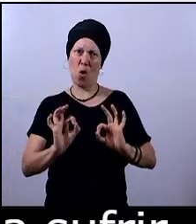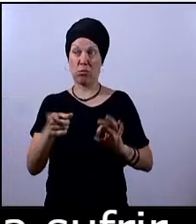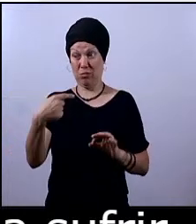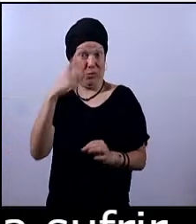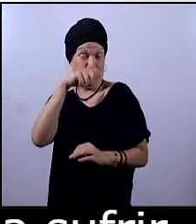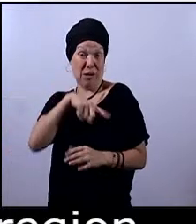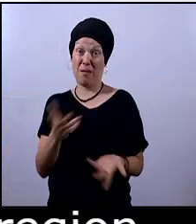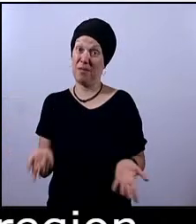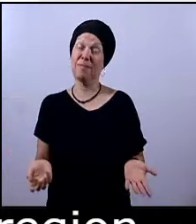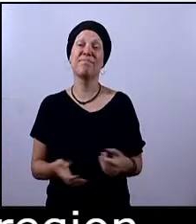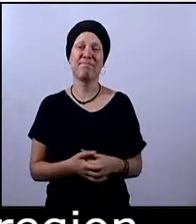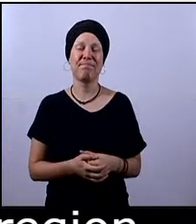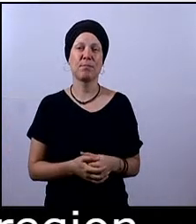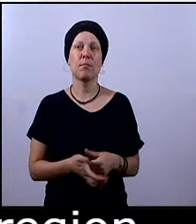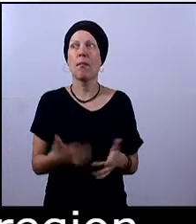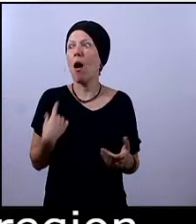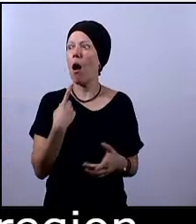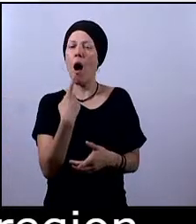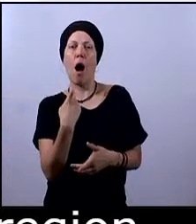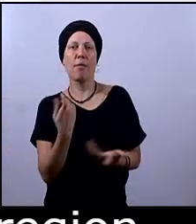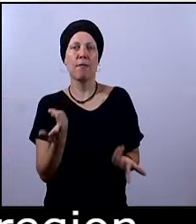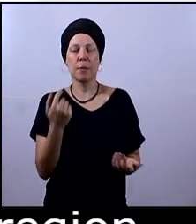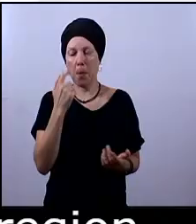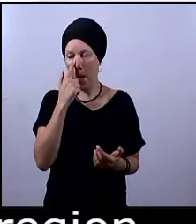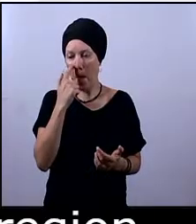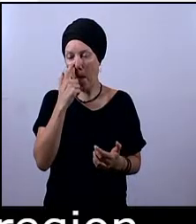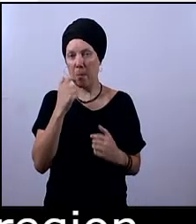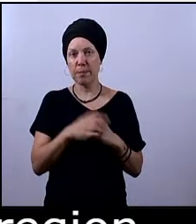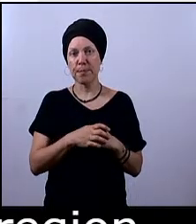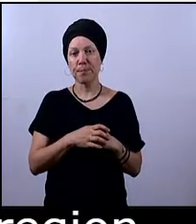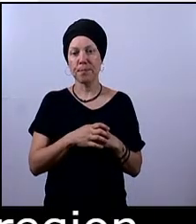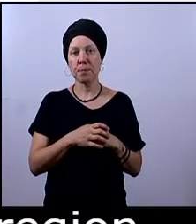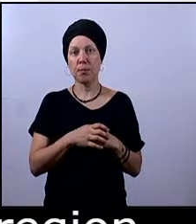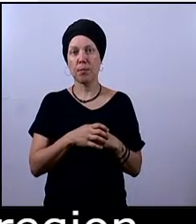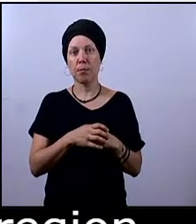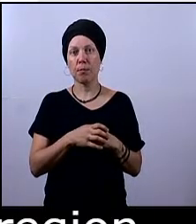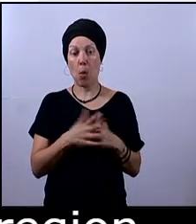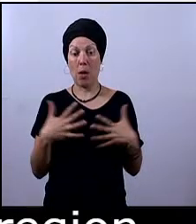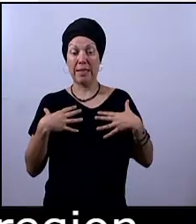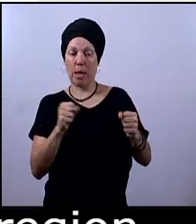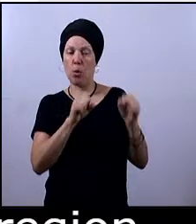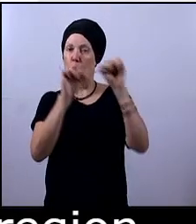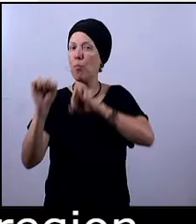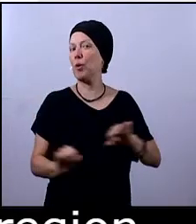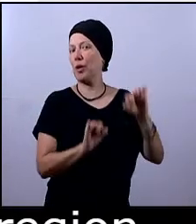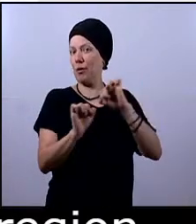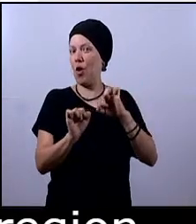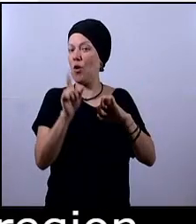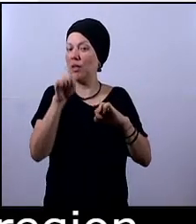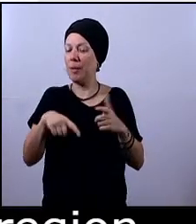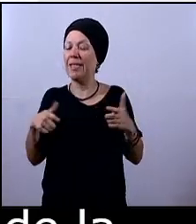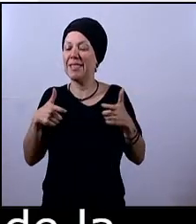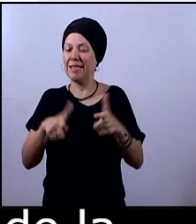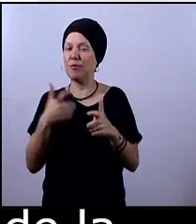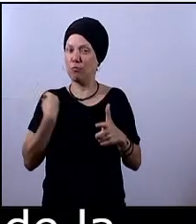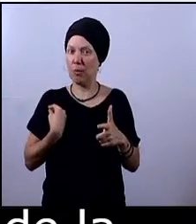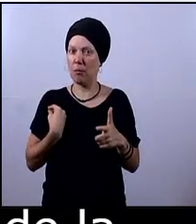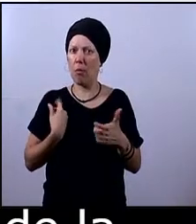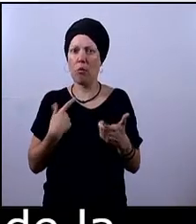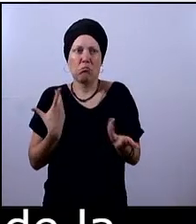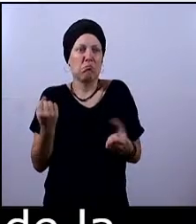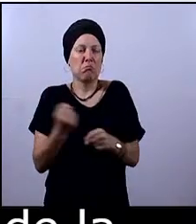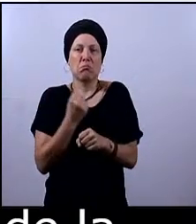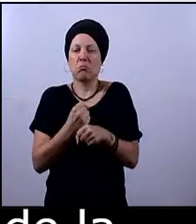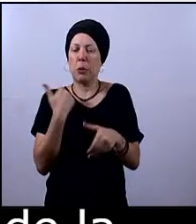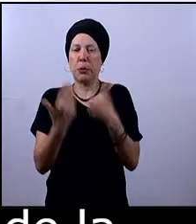bien ha indicado, y es necesario concitar, por un lado, esa protección de la salud y que también ese sector pues siga